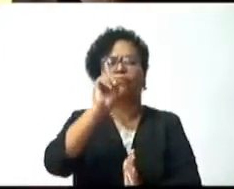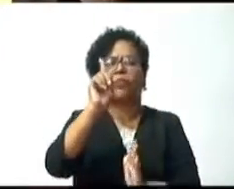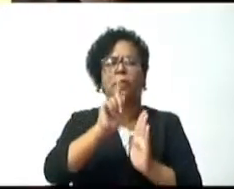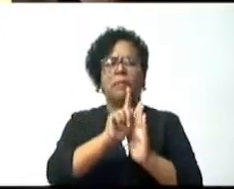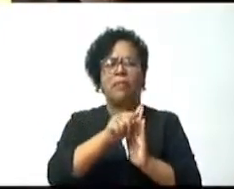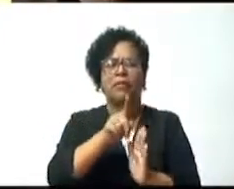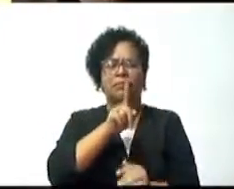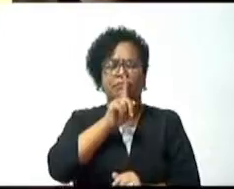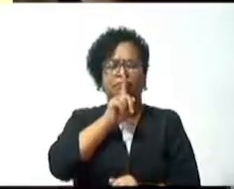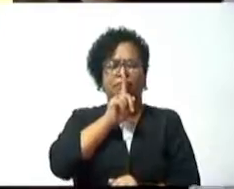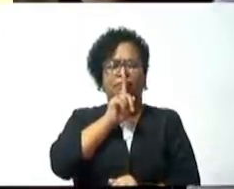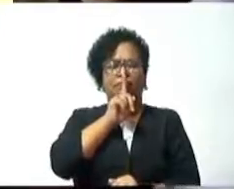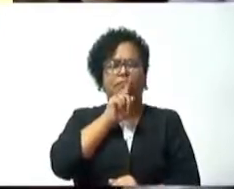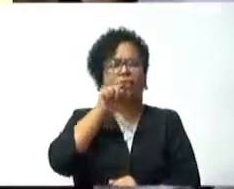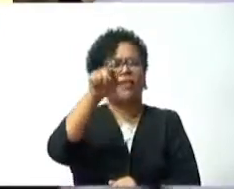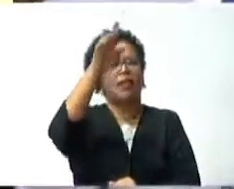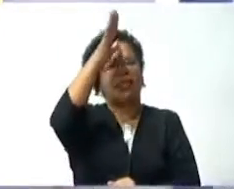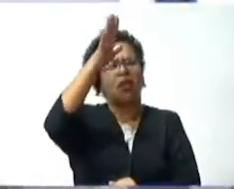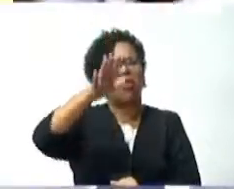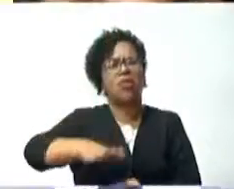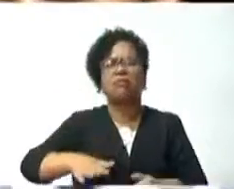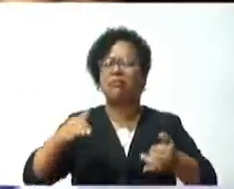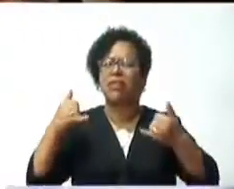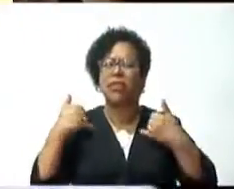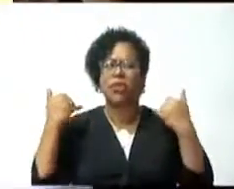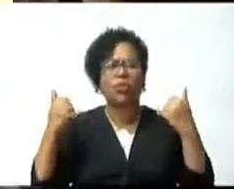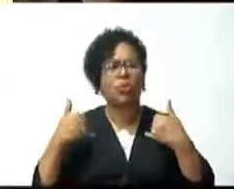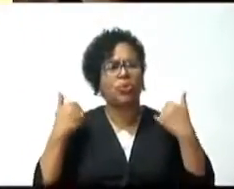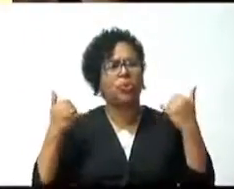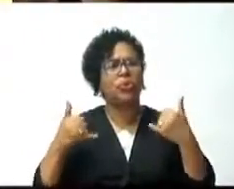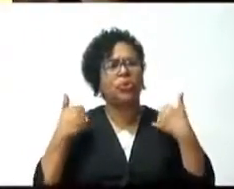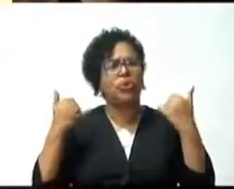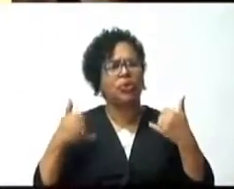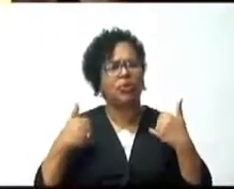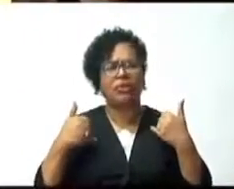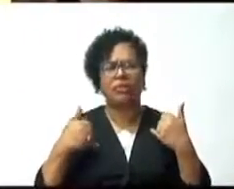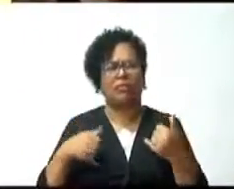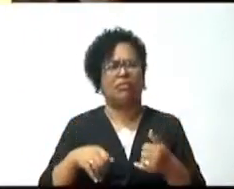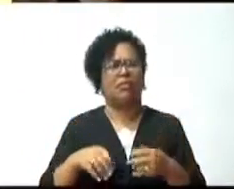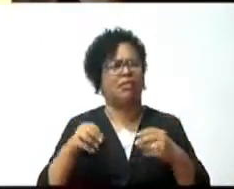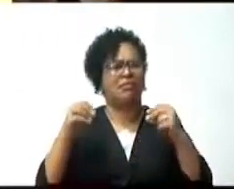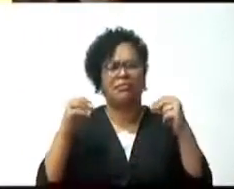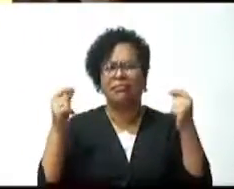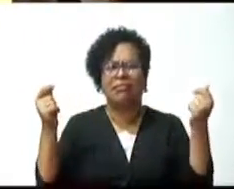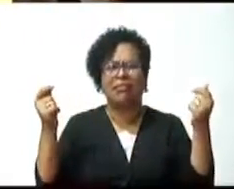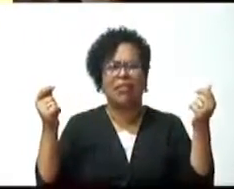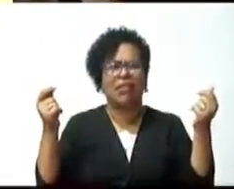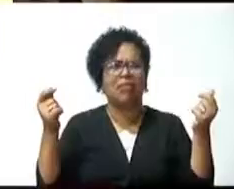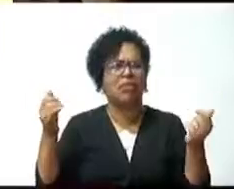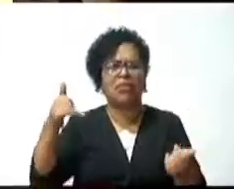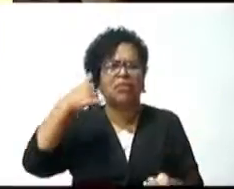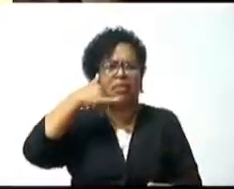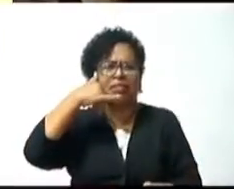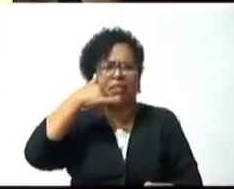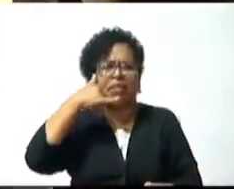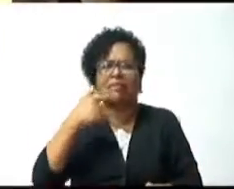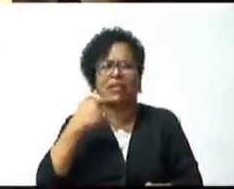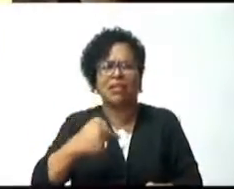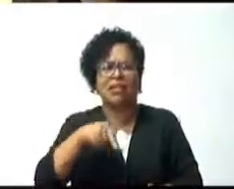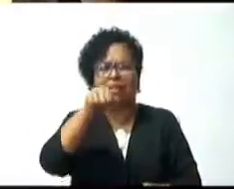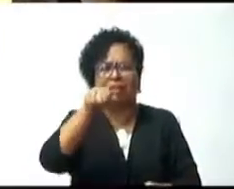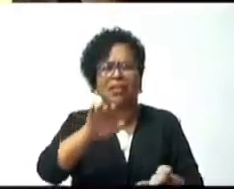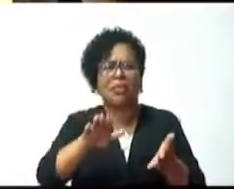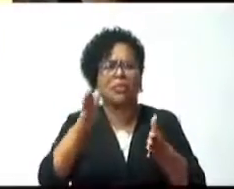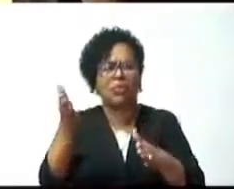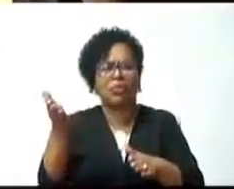lo que pasó con él un hombre joven relativamente joven que de buenas a primera nos llaman para decir murió más por